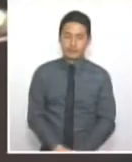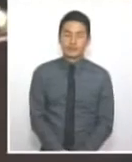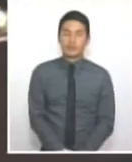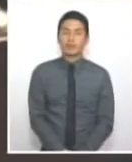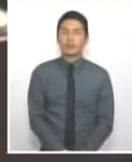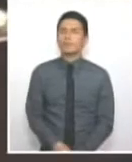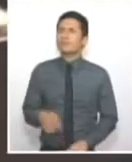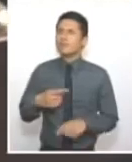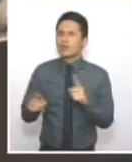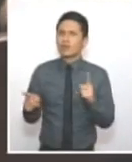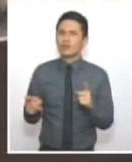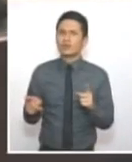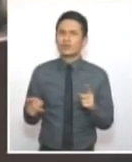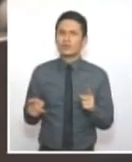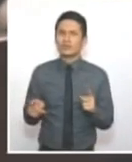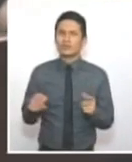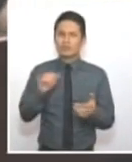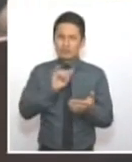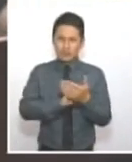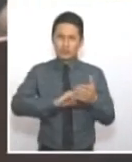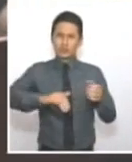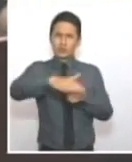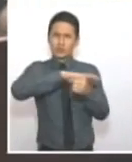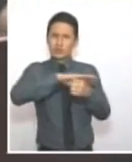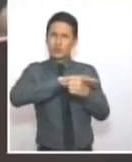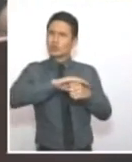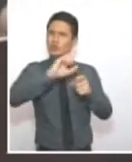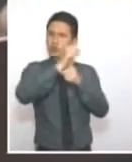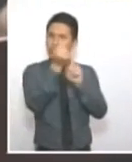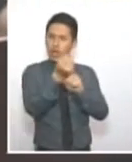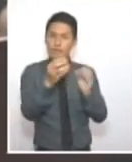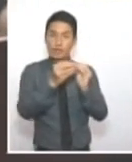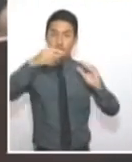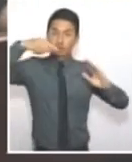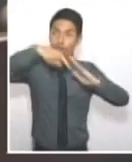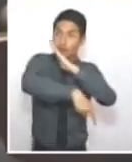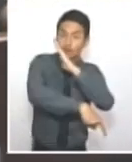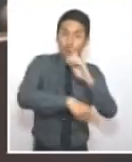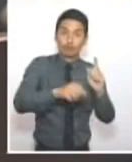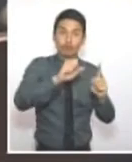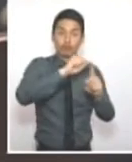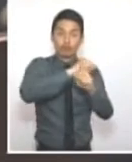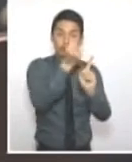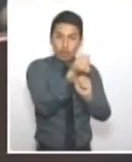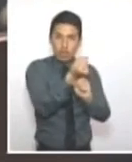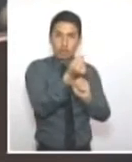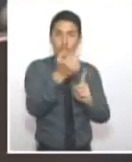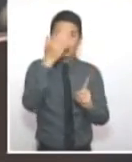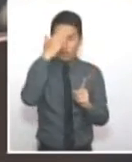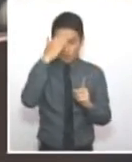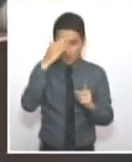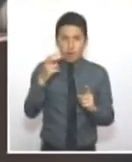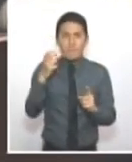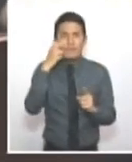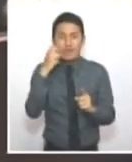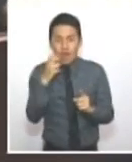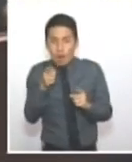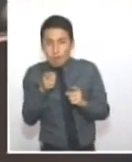Pero la arista social y el trasfondo social que tiene la pequeña minería en el